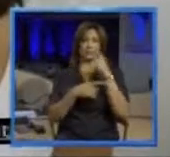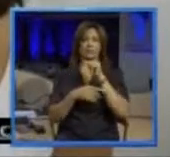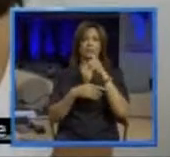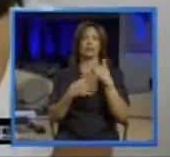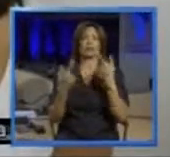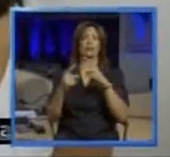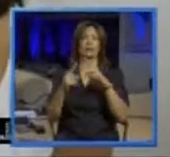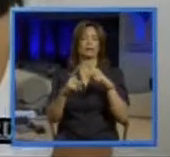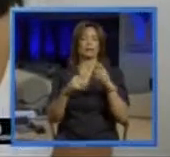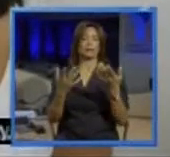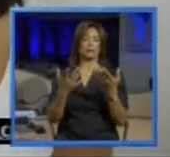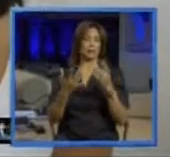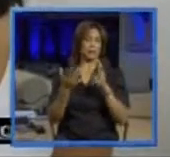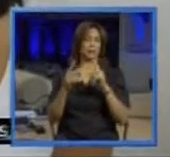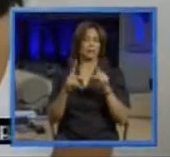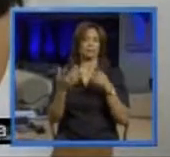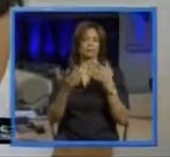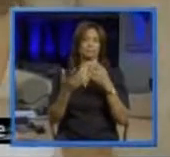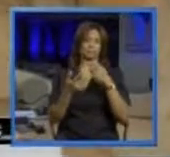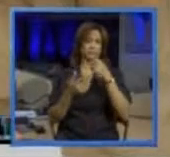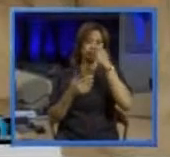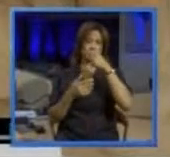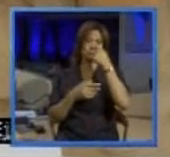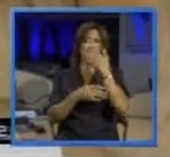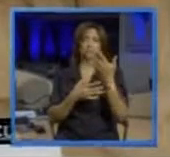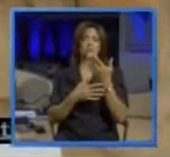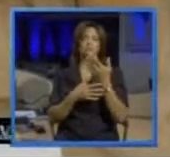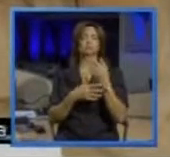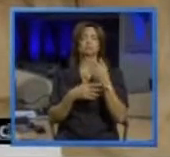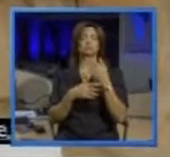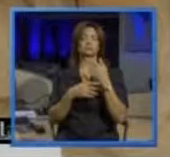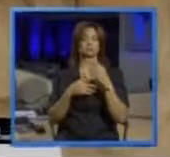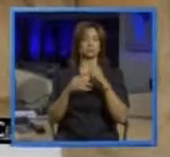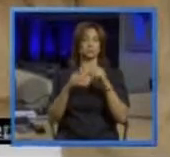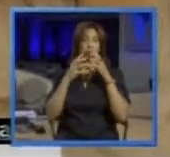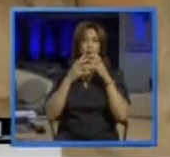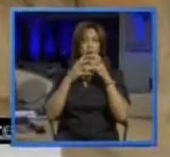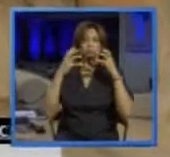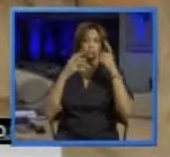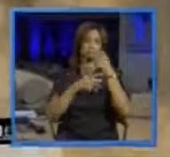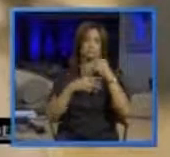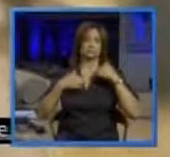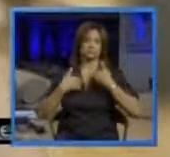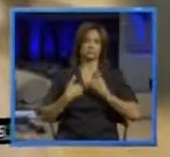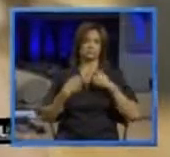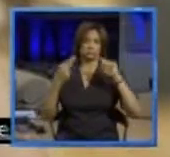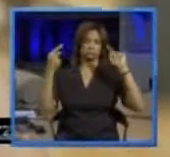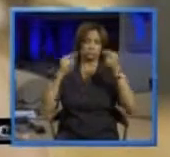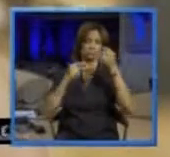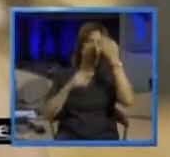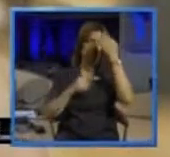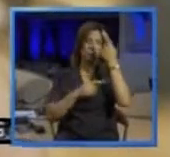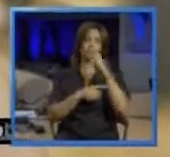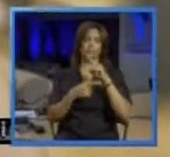experimentan síntomas parecidos a los de la gripe como ganglios linfáticos hinchados fatiga dolor de cabeza